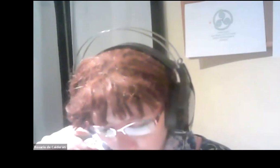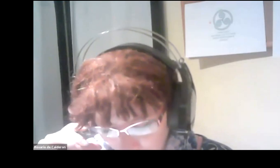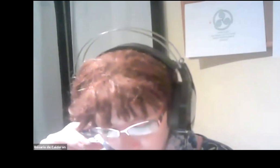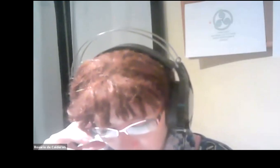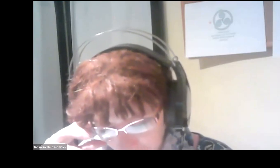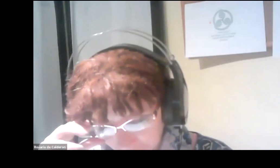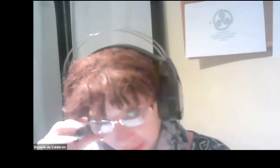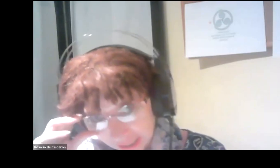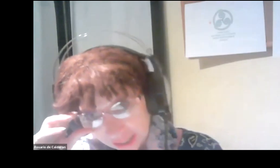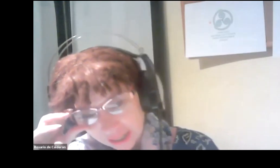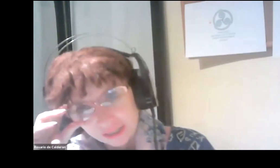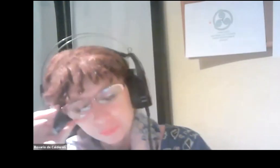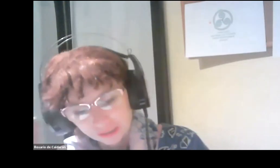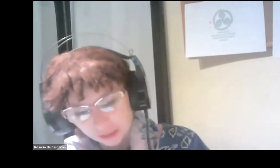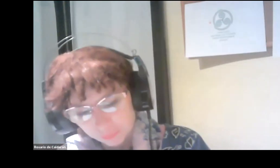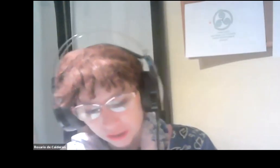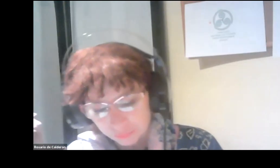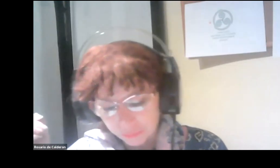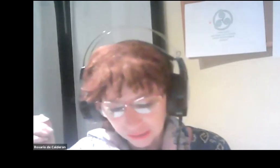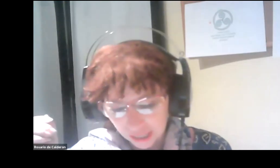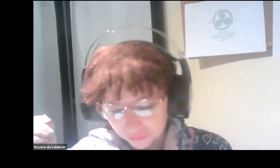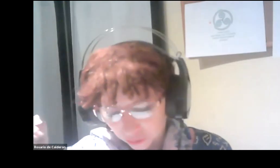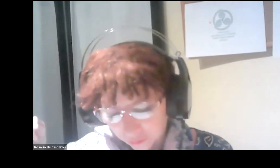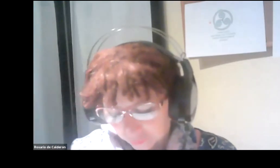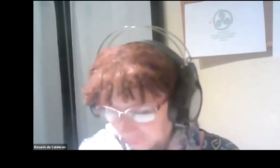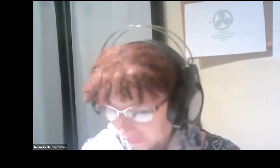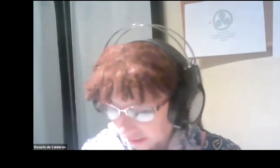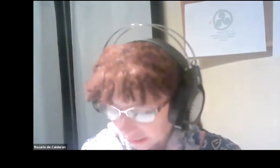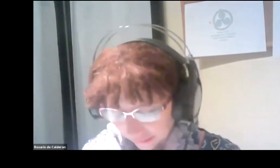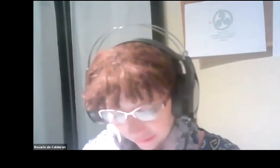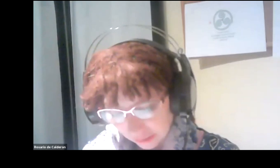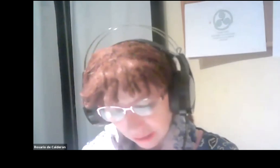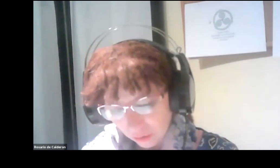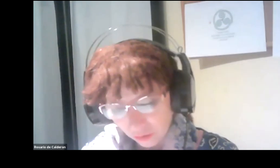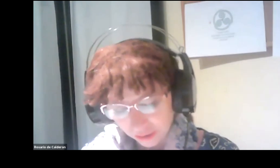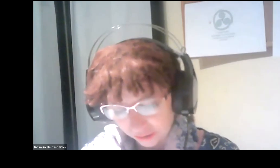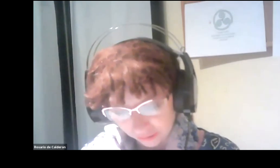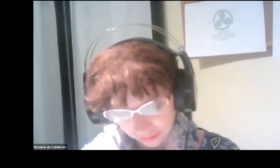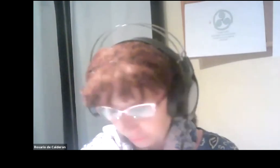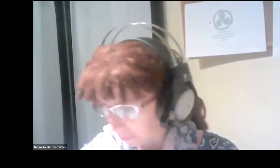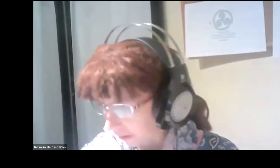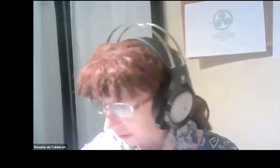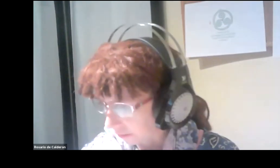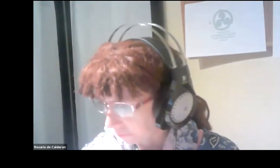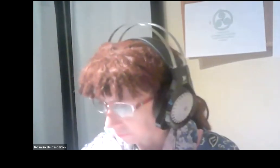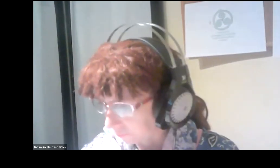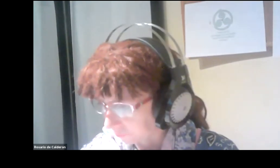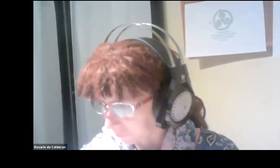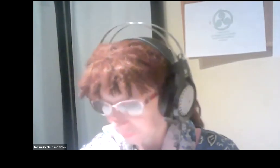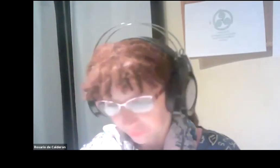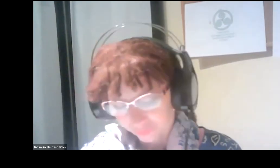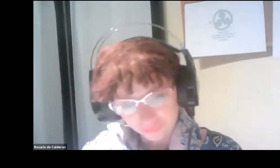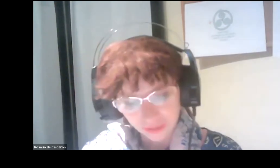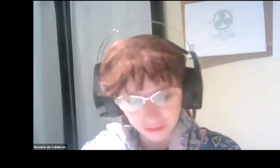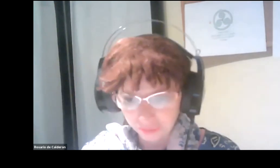algunos puntos por ejemplo en el primer caso que se trabajó déjenme ver